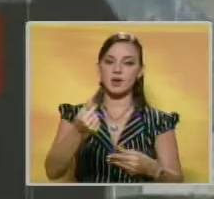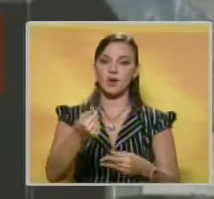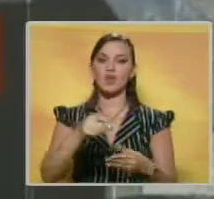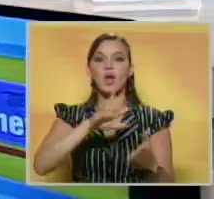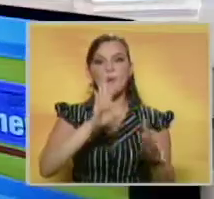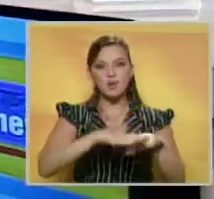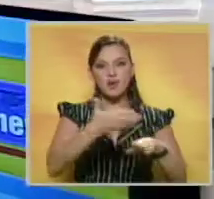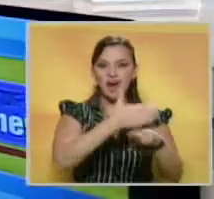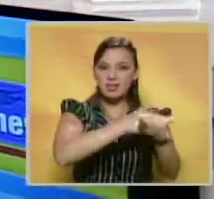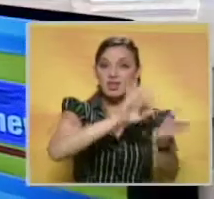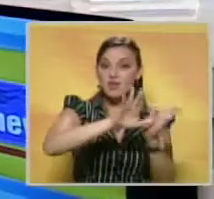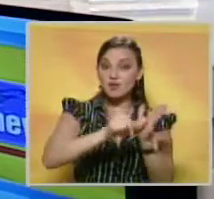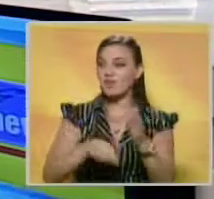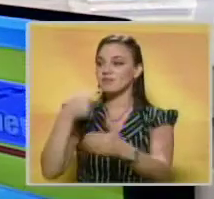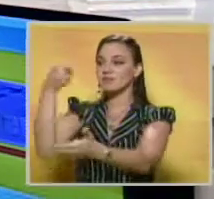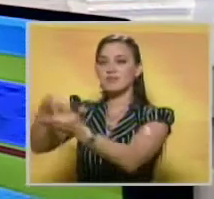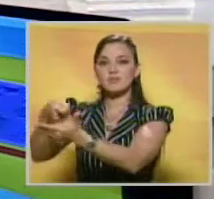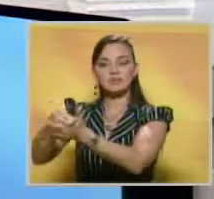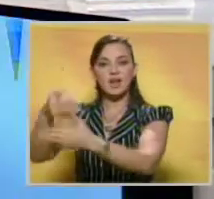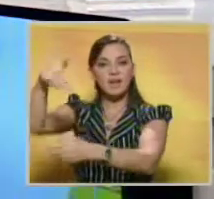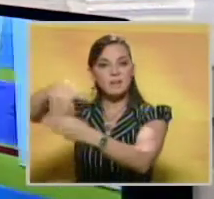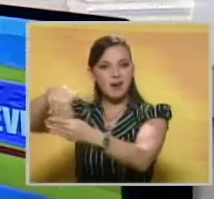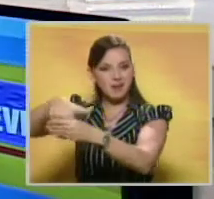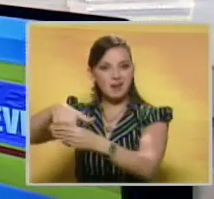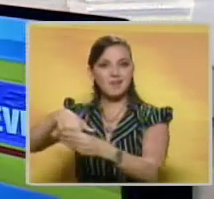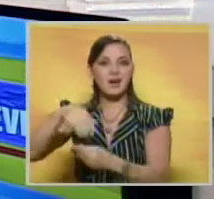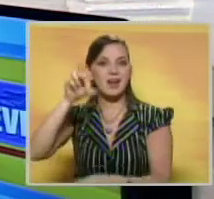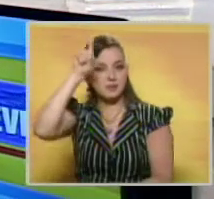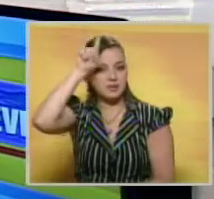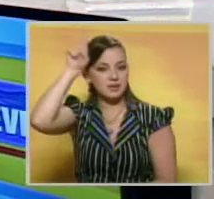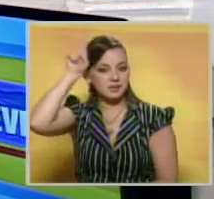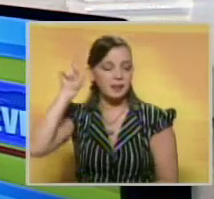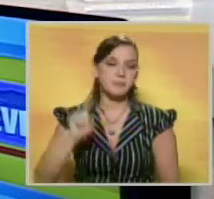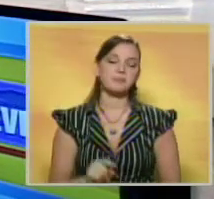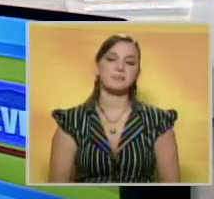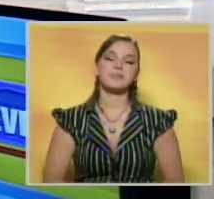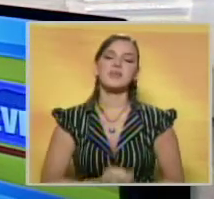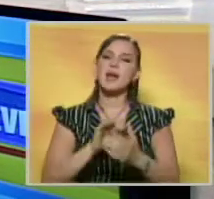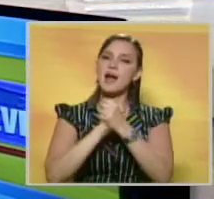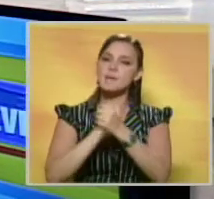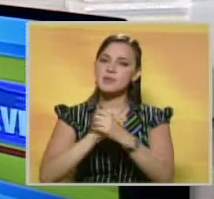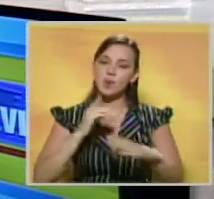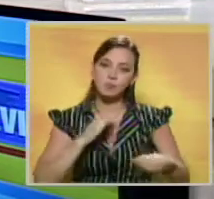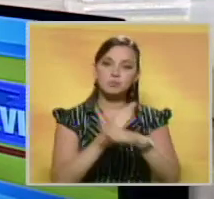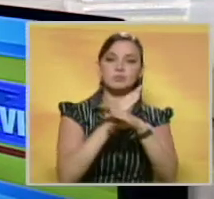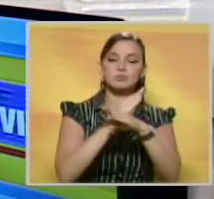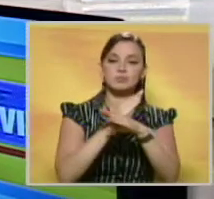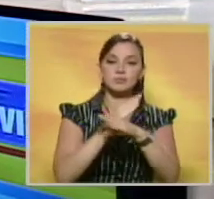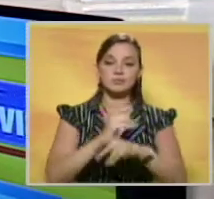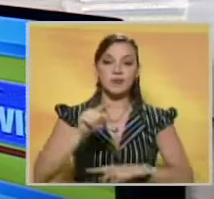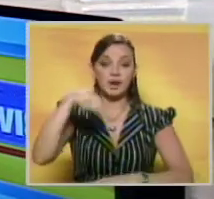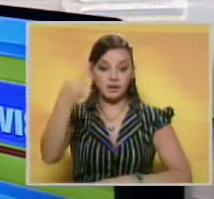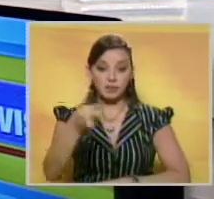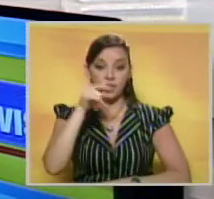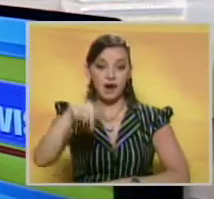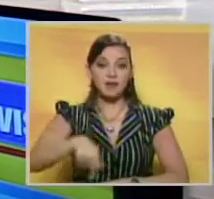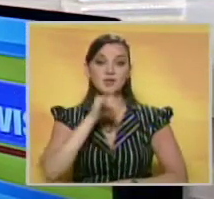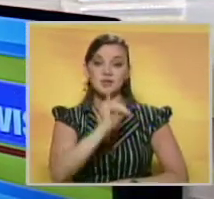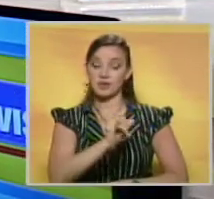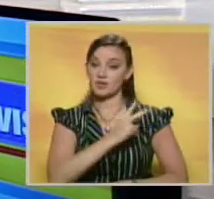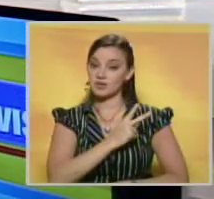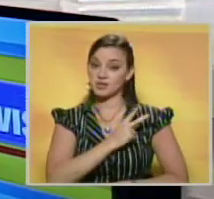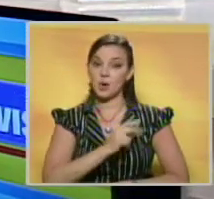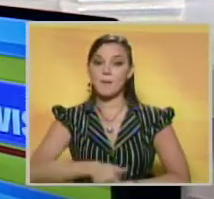ilícito. Amigos, otra pausa. Así es, nuestra primera pausa y más adelante en su noticiero Venevisión. Mucha